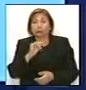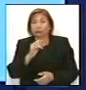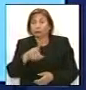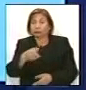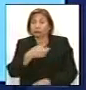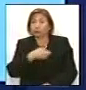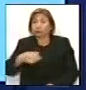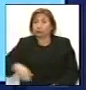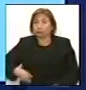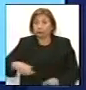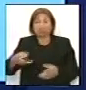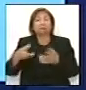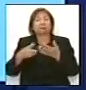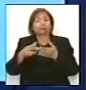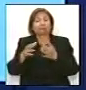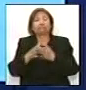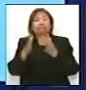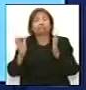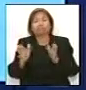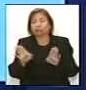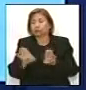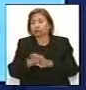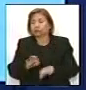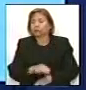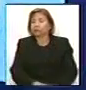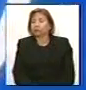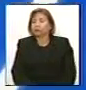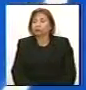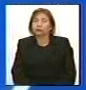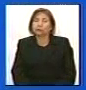Nacional clausuró la reunión. Tenemos los detalles.